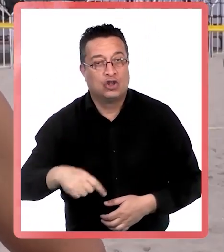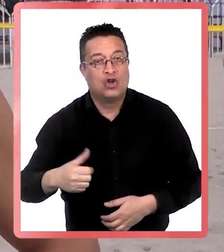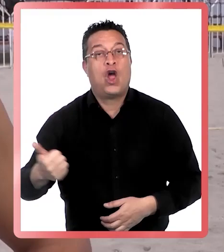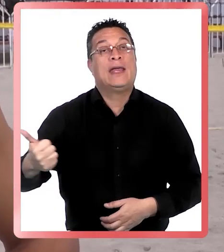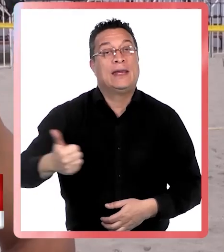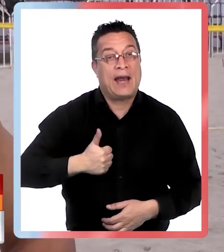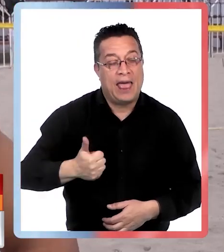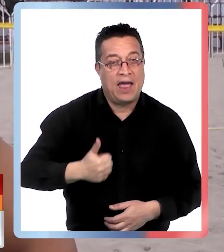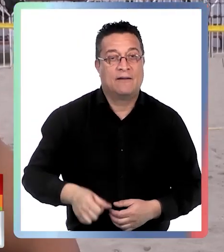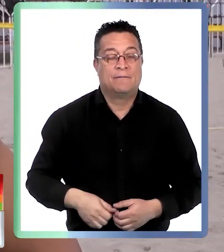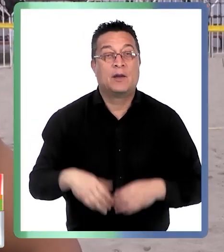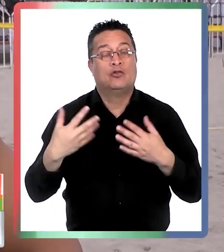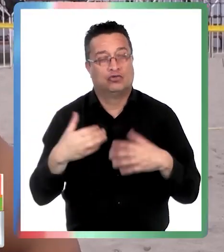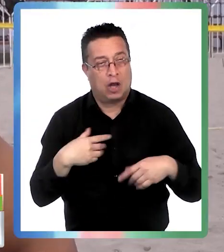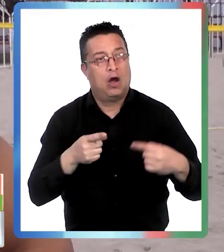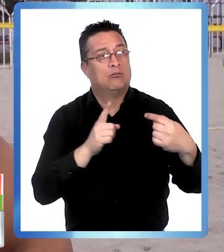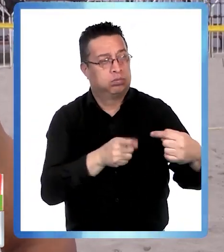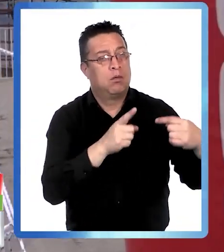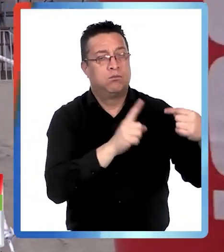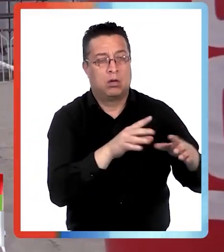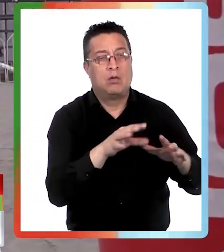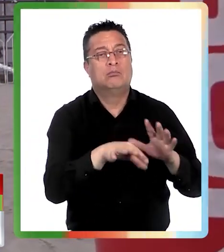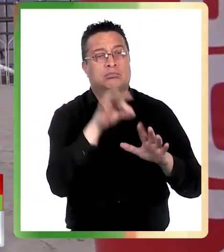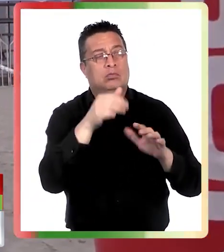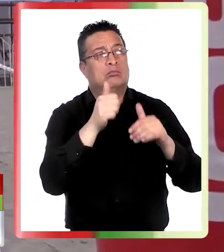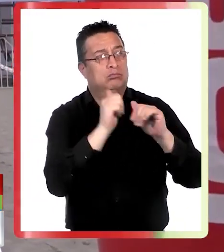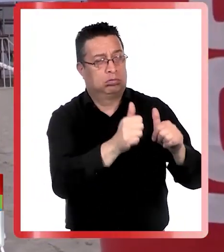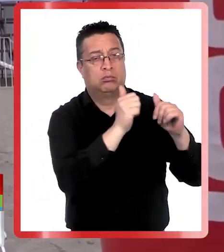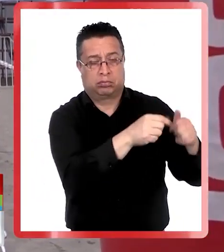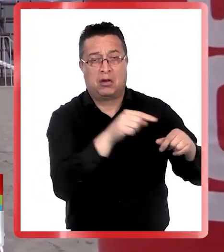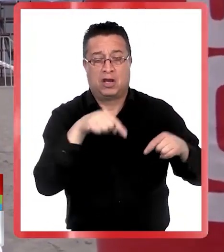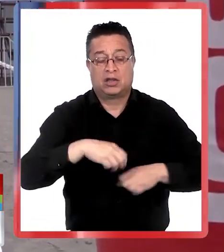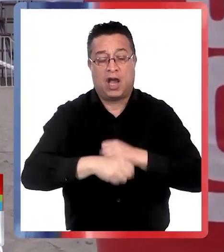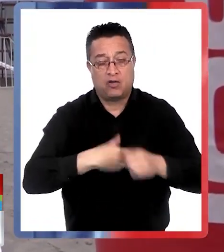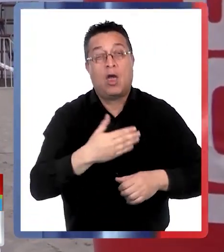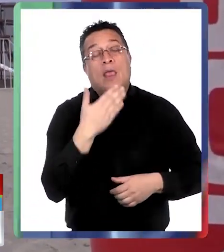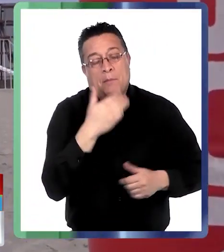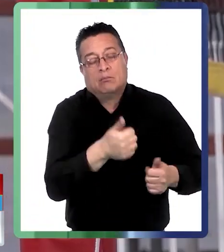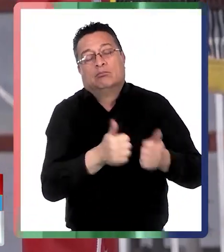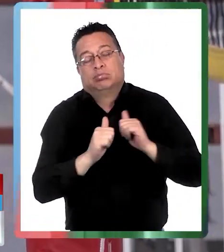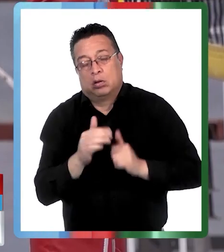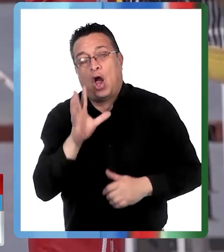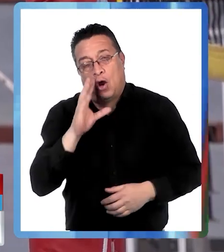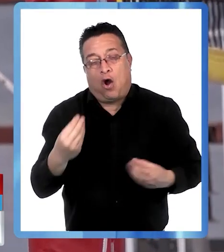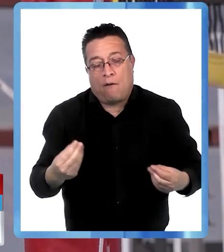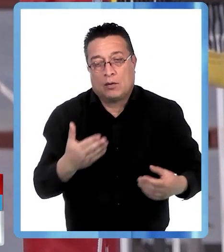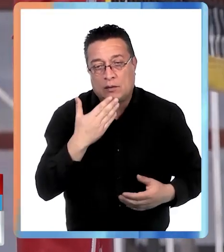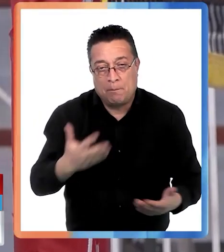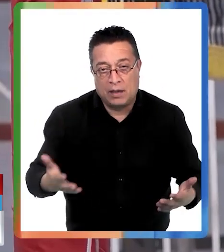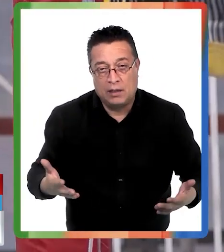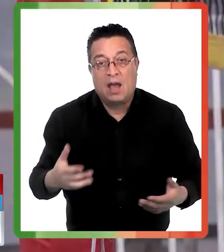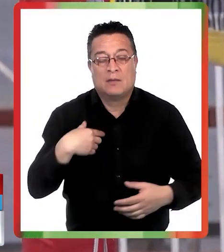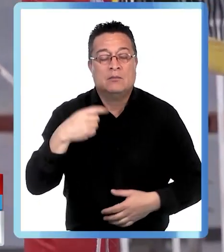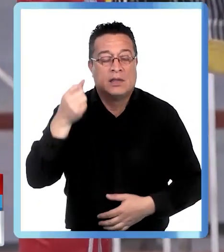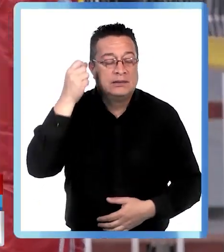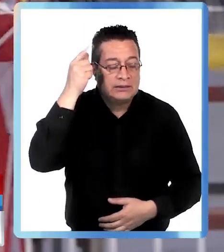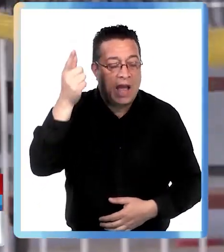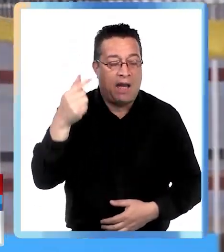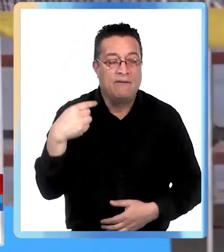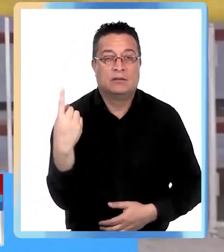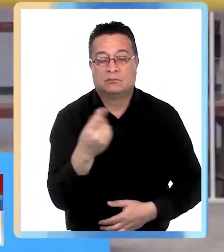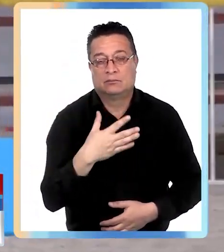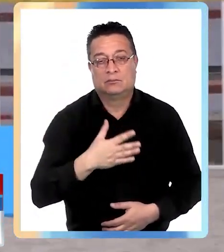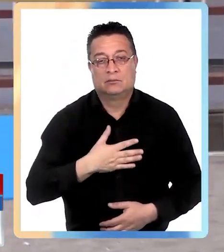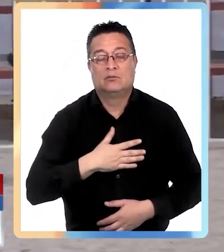Hemos jugado con esos equipos clasificados y hemos tenido Victoria Durante este año también derrota obviamente entonces sabemos que